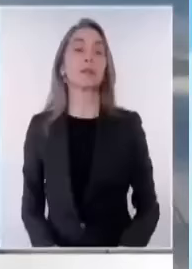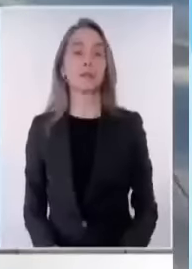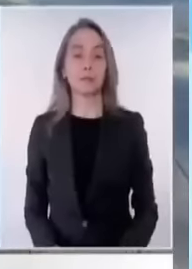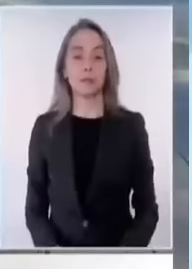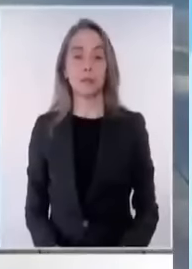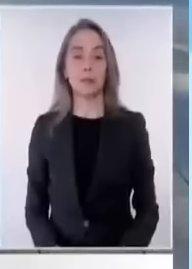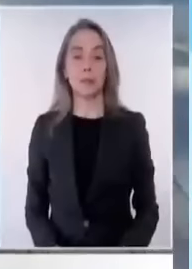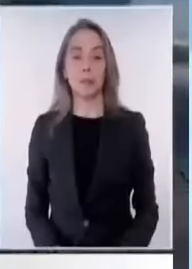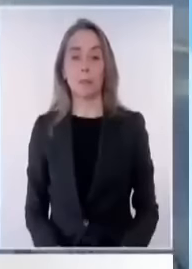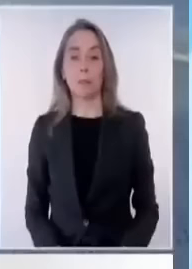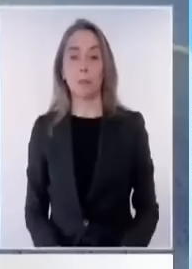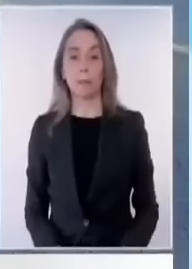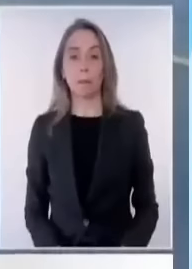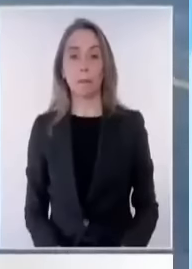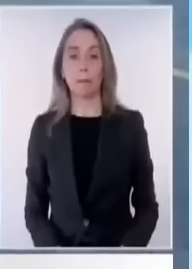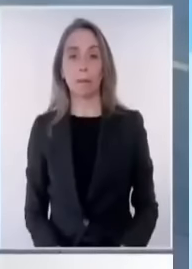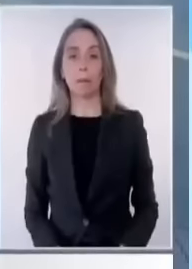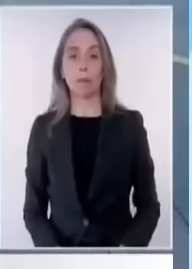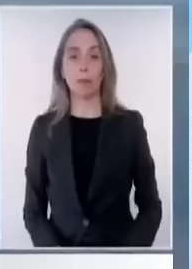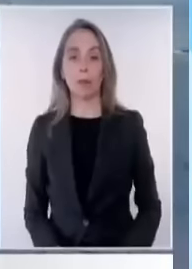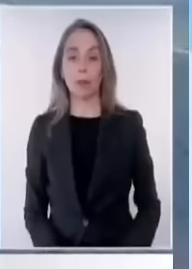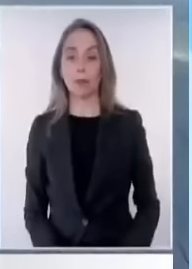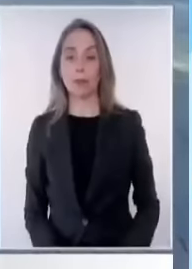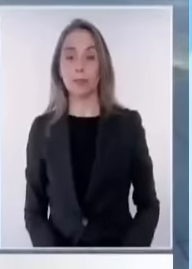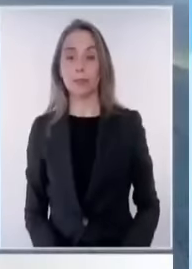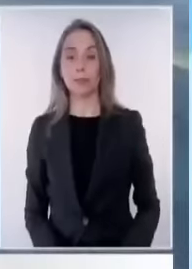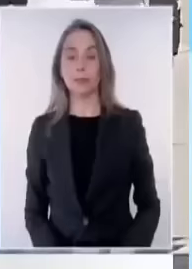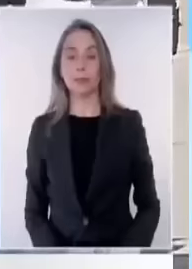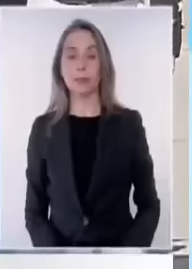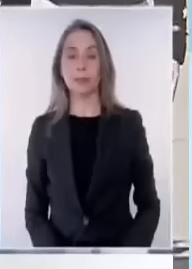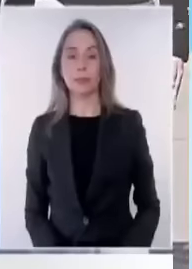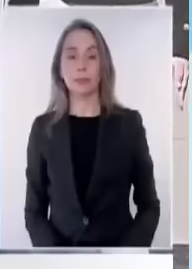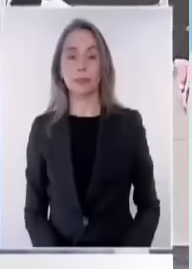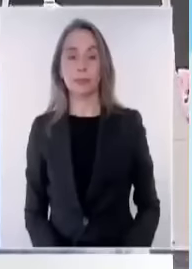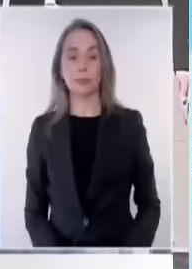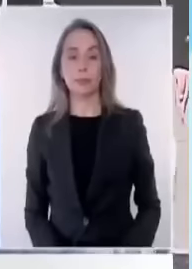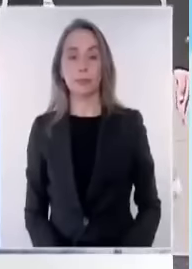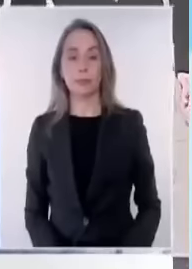GoPro. Estaba por decir, me siento como que estoy ahí desfilando.